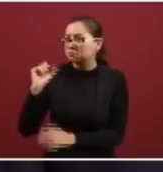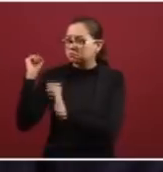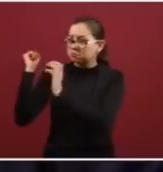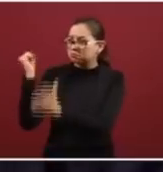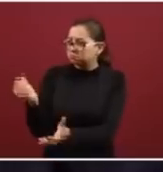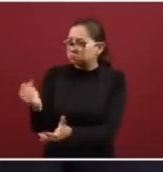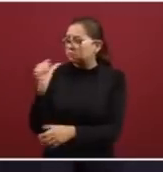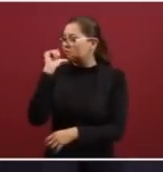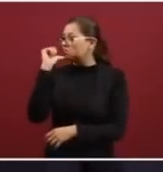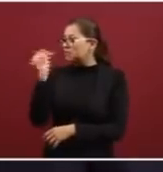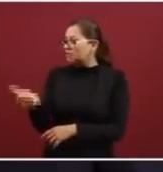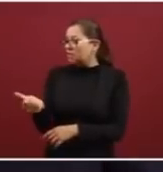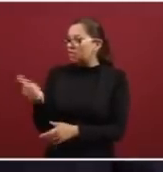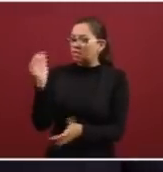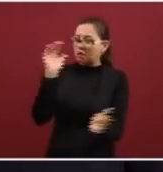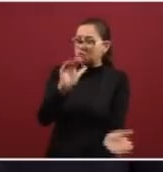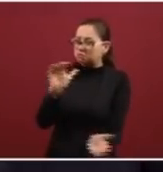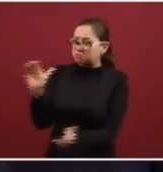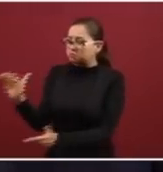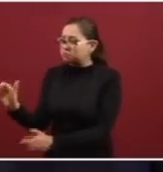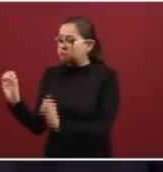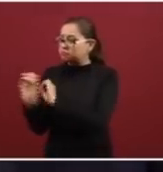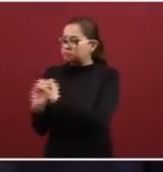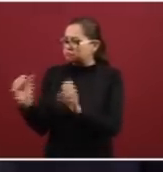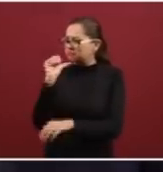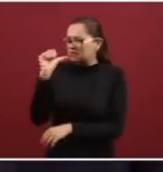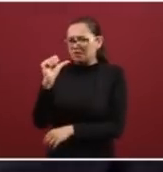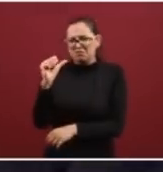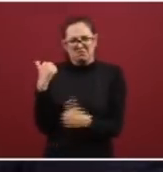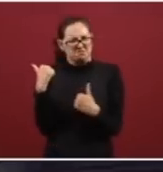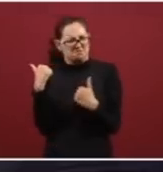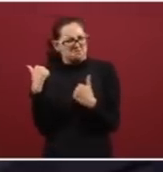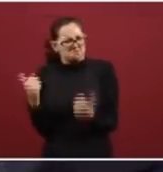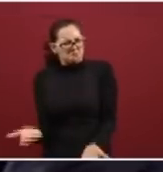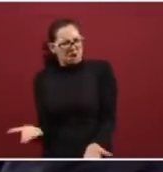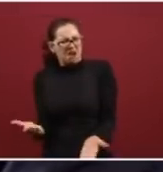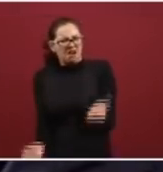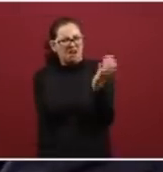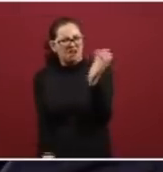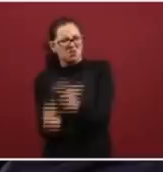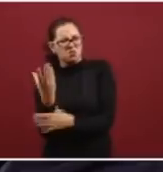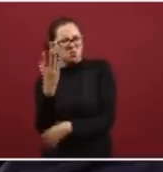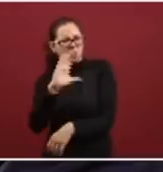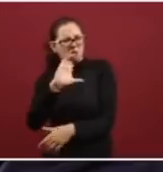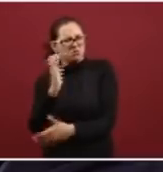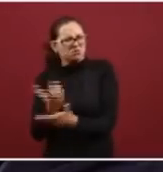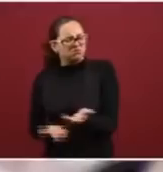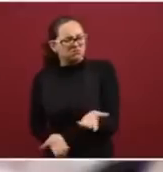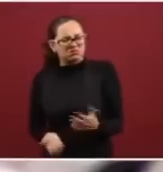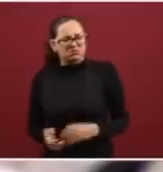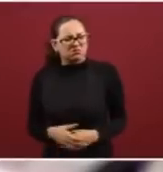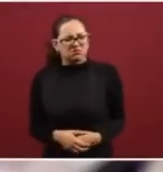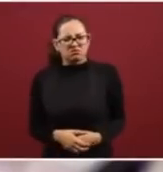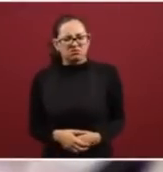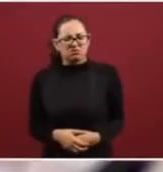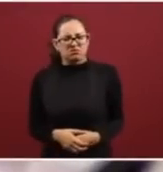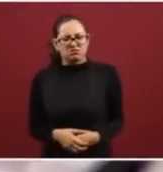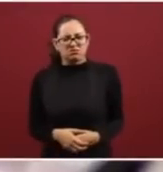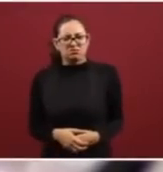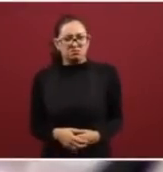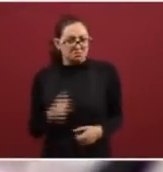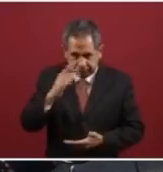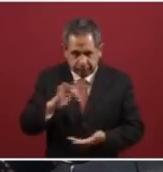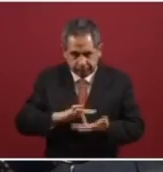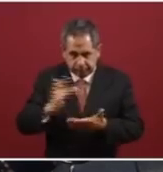entonces para que nuevas concesiones sobre posibles cambios en las leyes electorales comentó que se tiene la intención